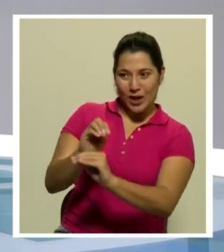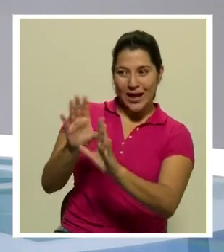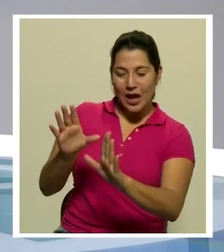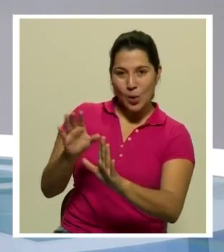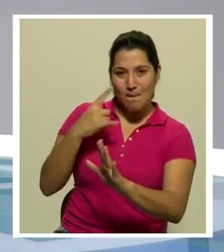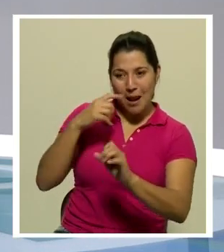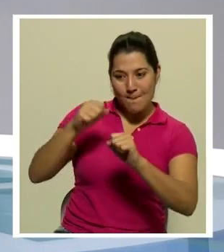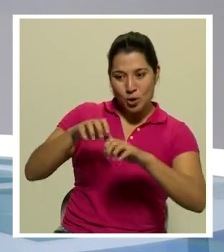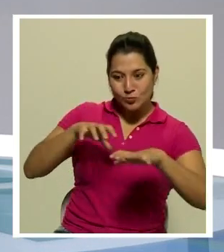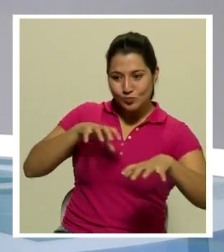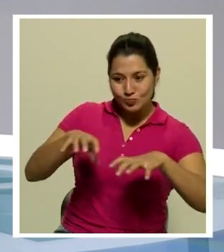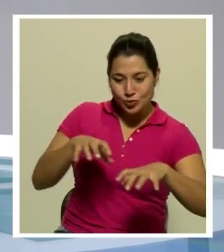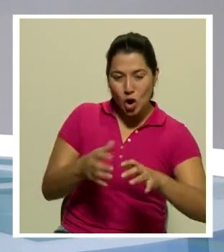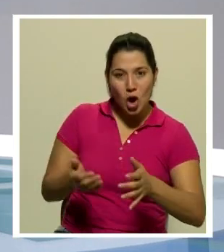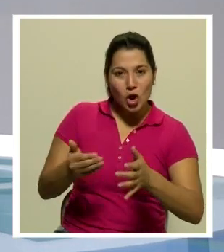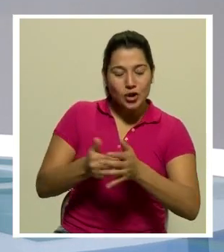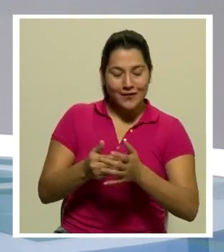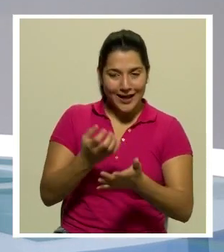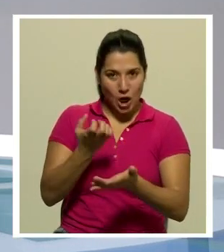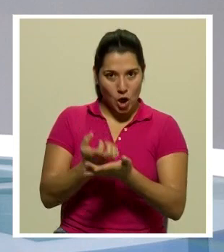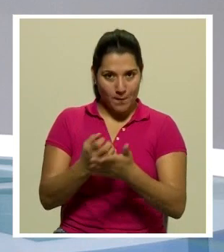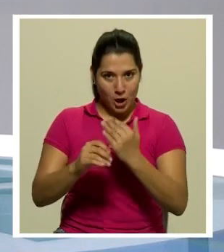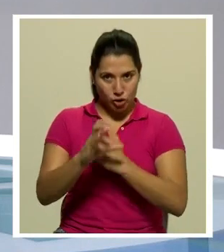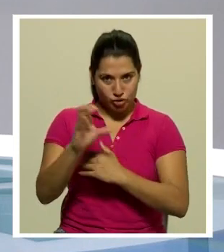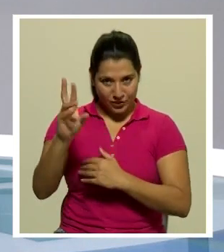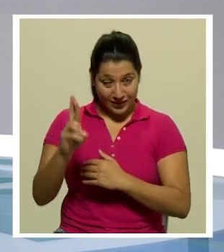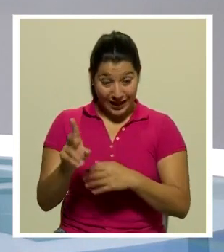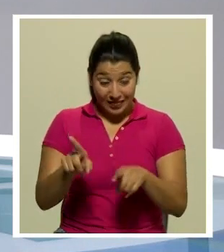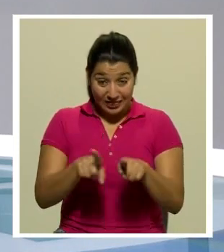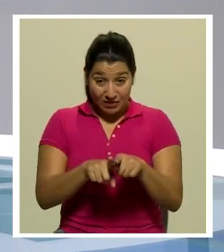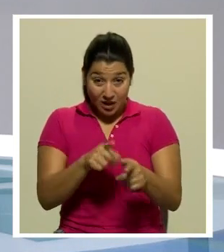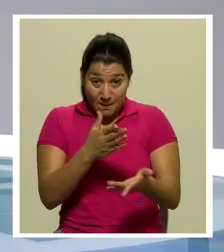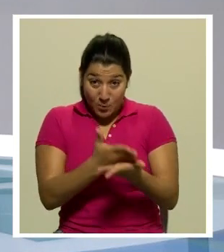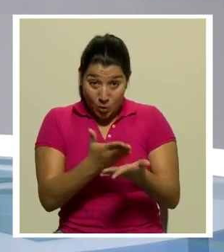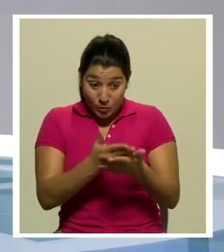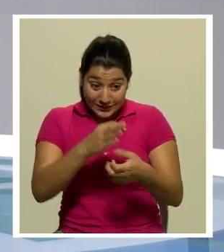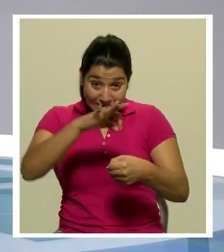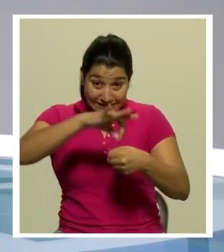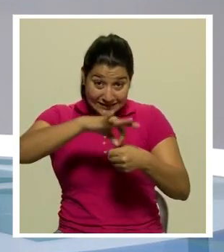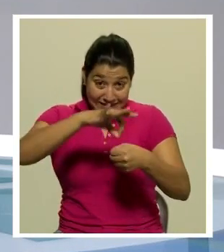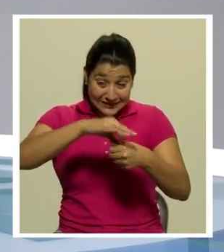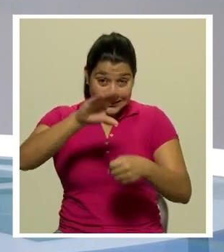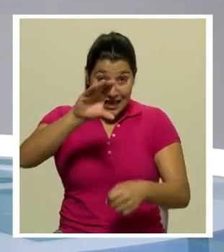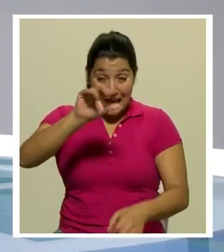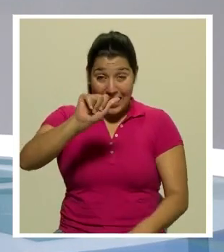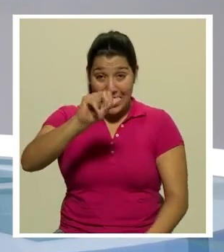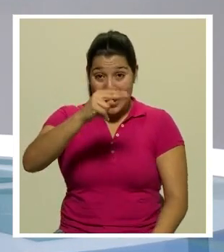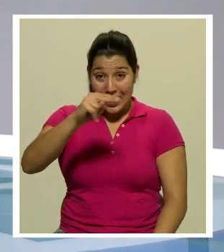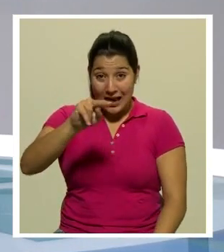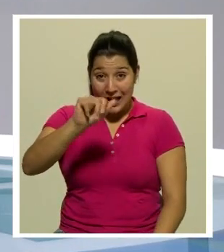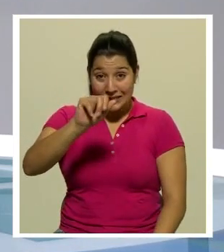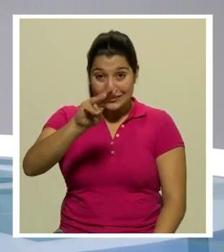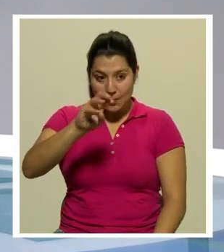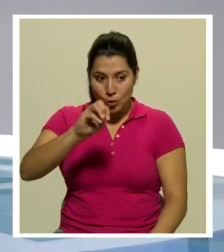país. Además, la propuesta de producir cáñamo ya empezó a generar polémica en el